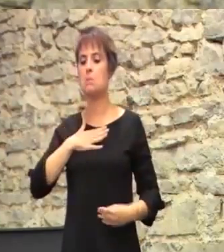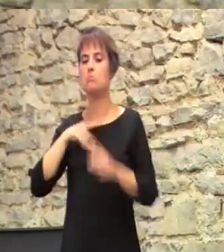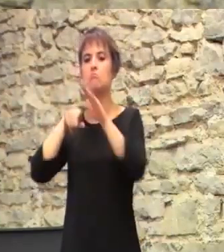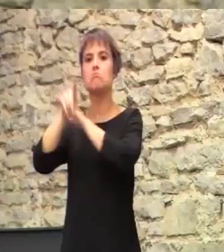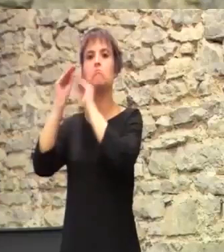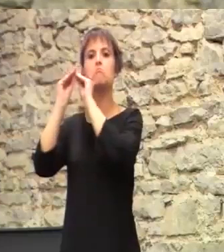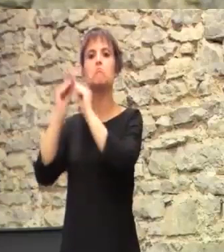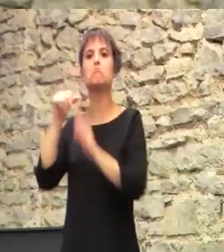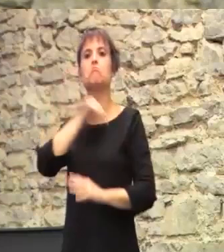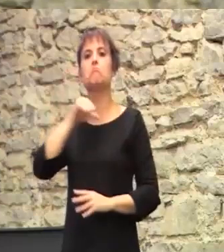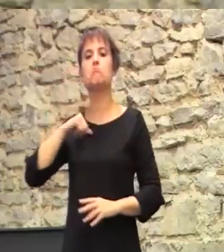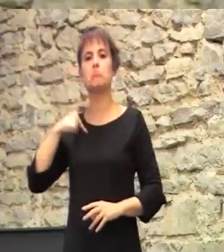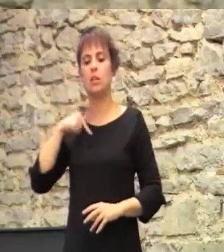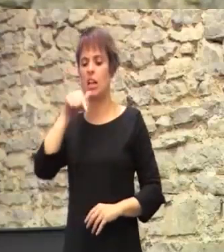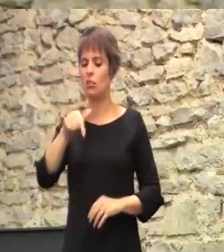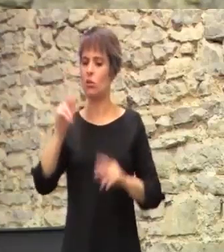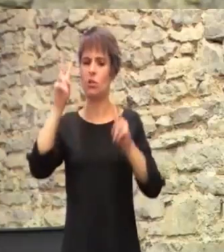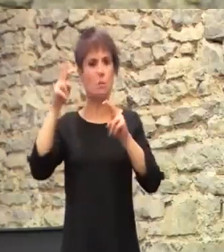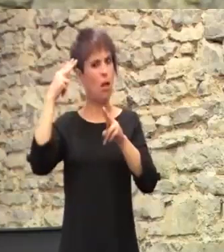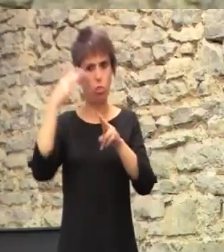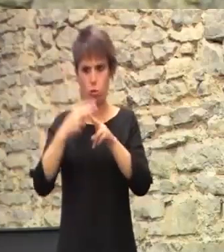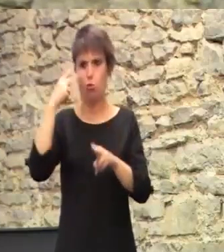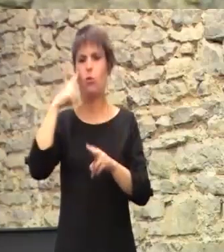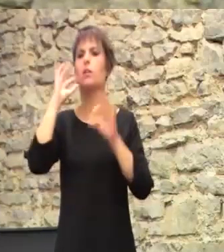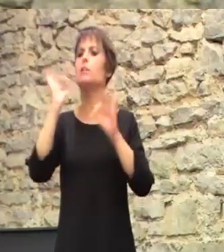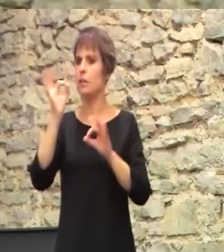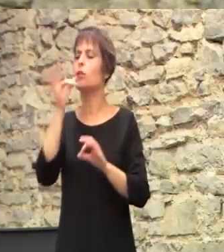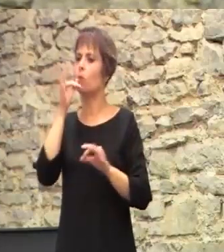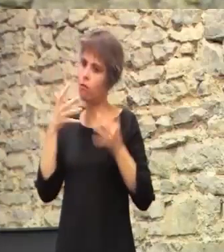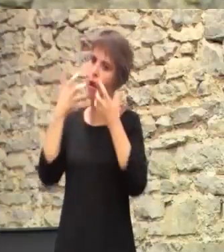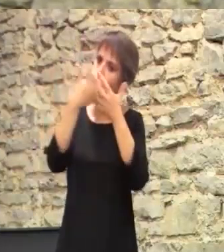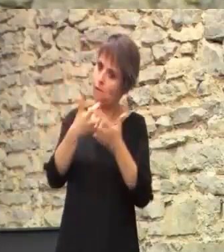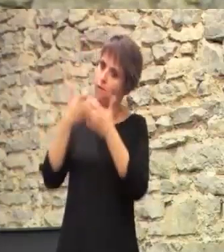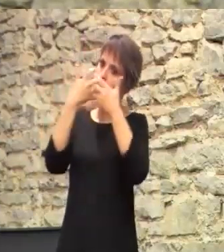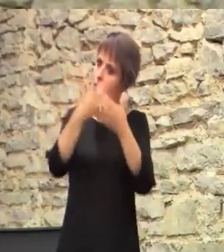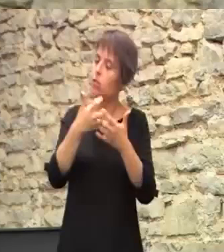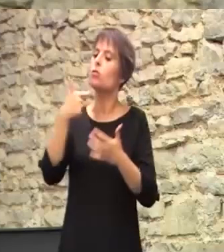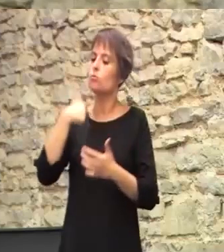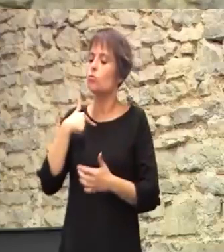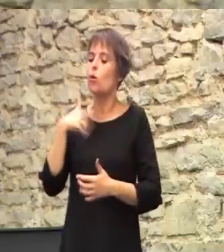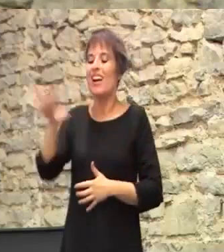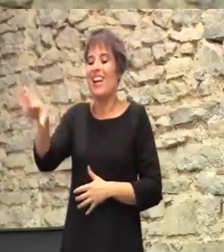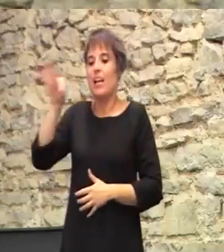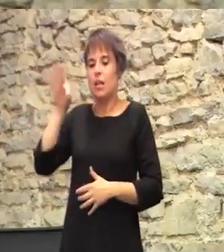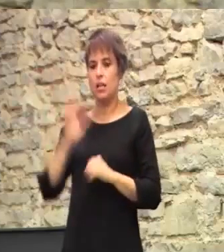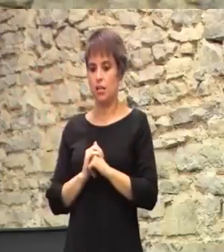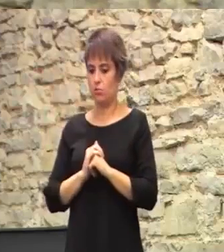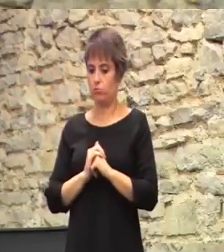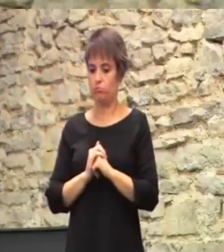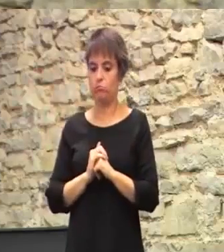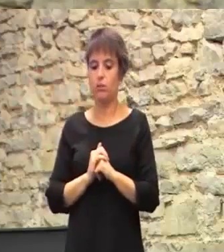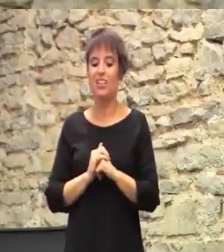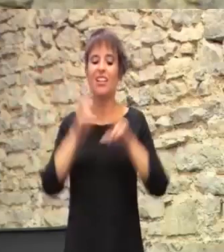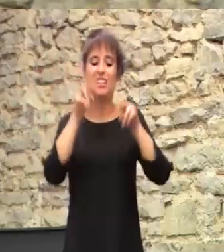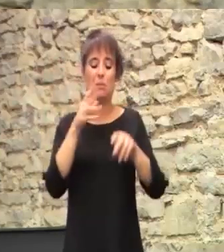personal esto está muy duro seguimos nadando contracorriente así que yo elijo fuera